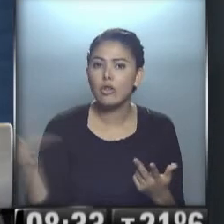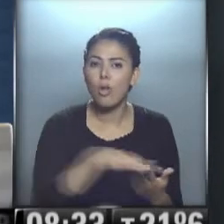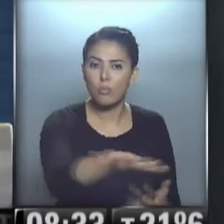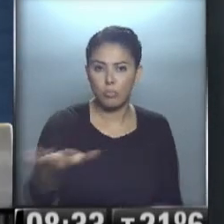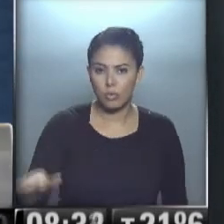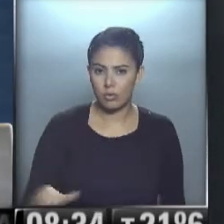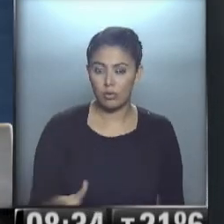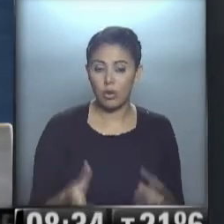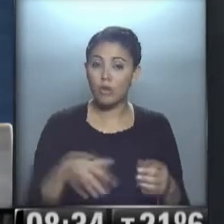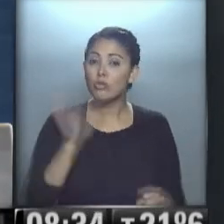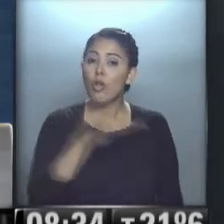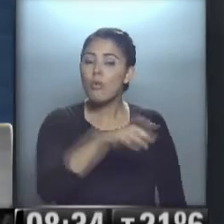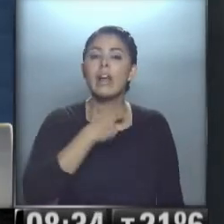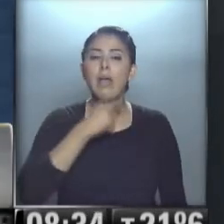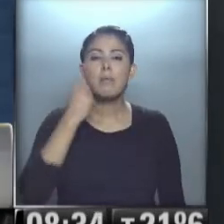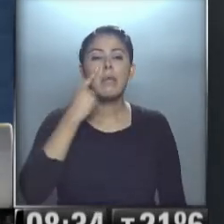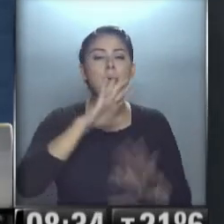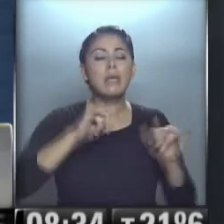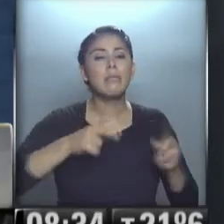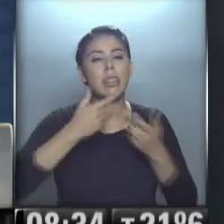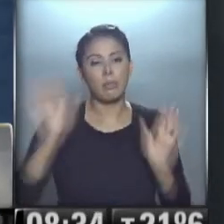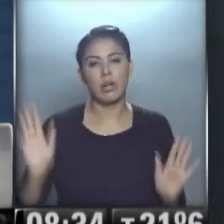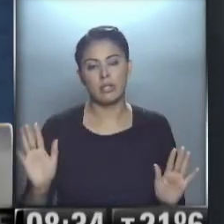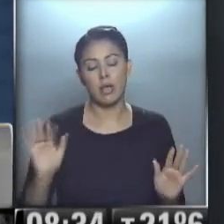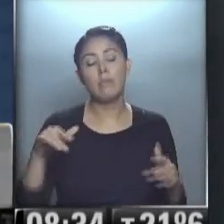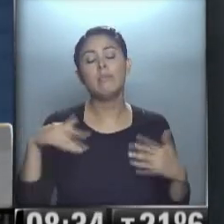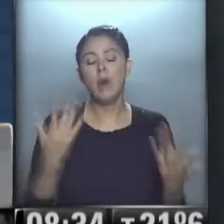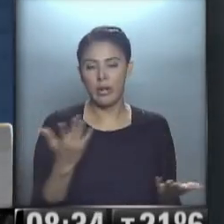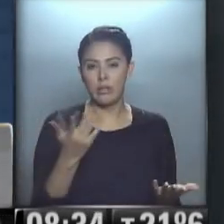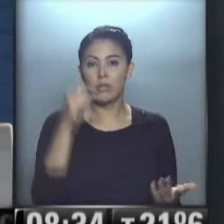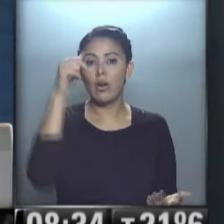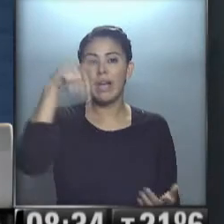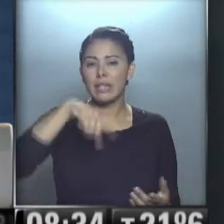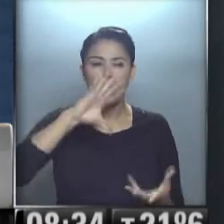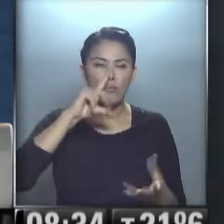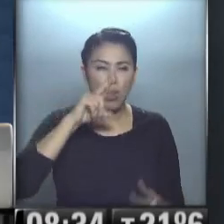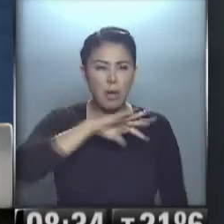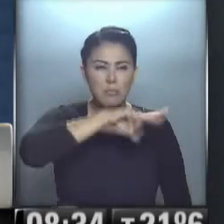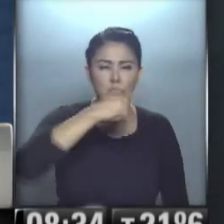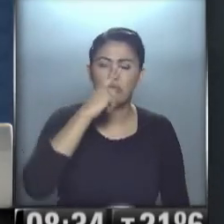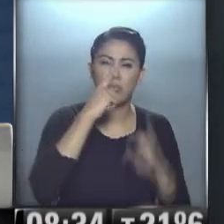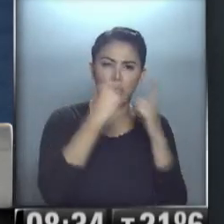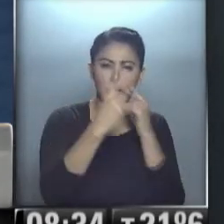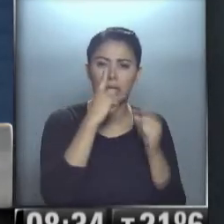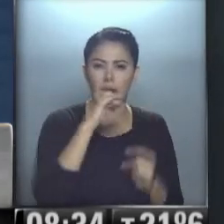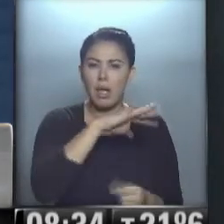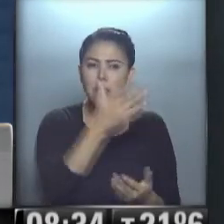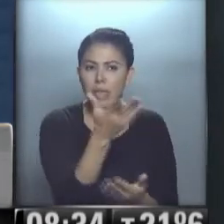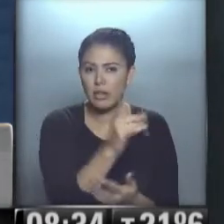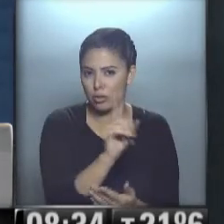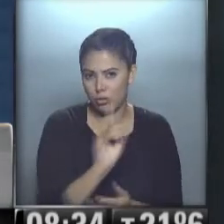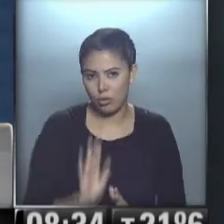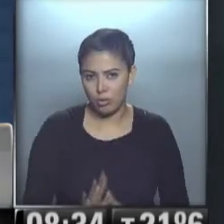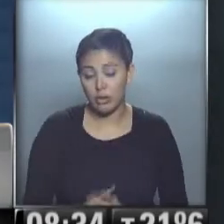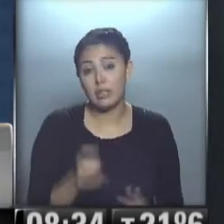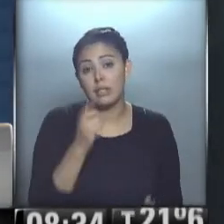argentino. El pueblo argentino quiere vivir en paz y en democracia. En consecuencia, esta no es la forma de manifestarse en términos de reclamos. Máxime